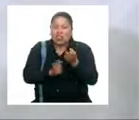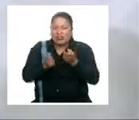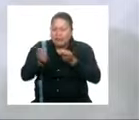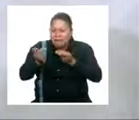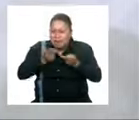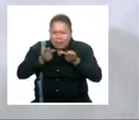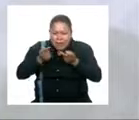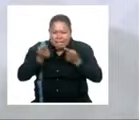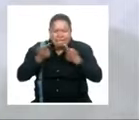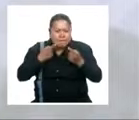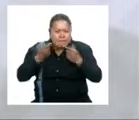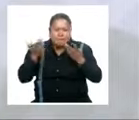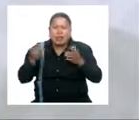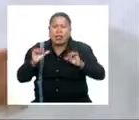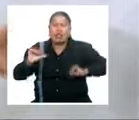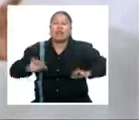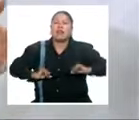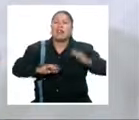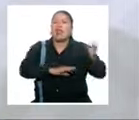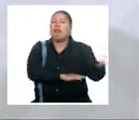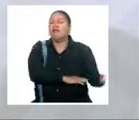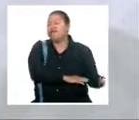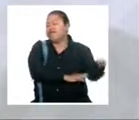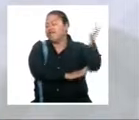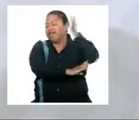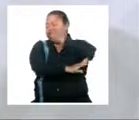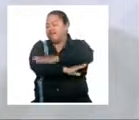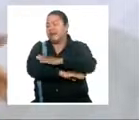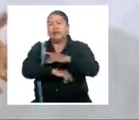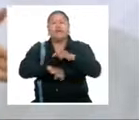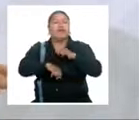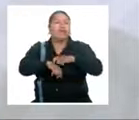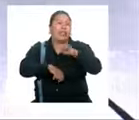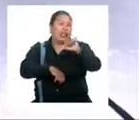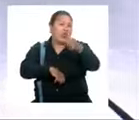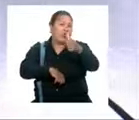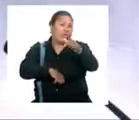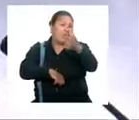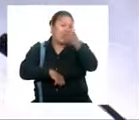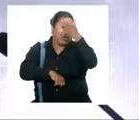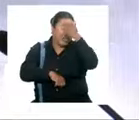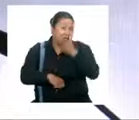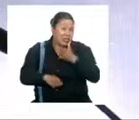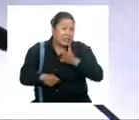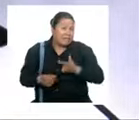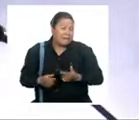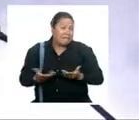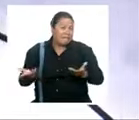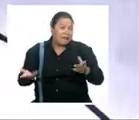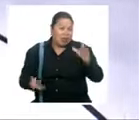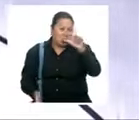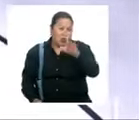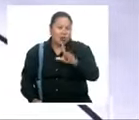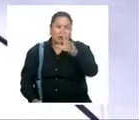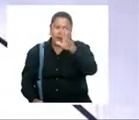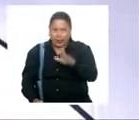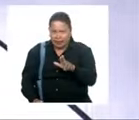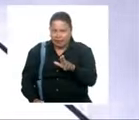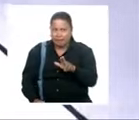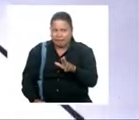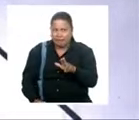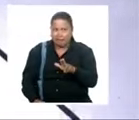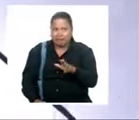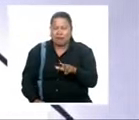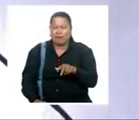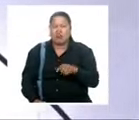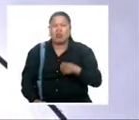prepararnos para las actividades, y terminamos hasta las 11, 12 de la noche, los lunes y martes. Hoy